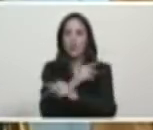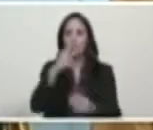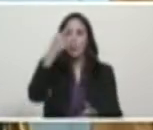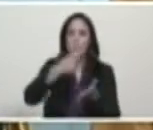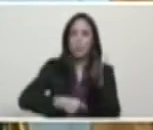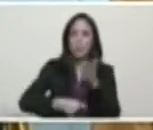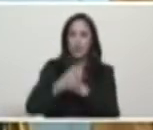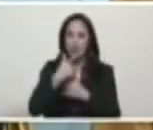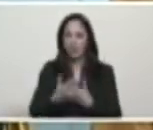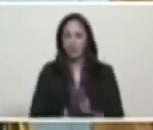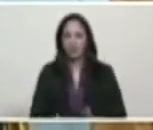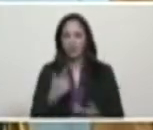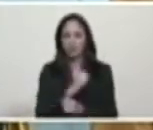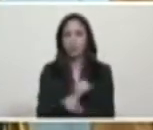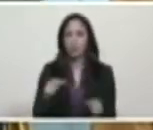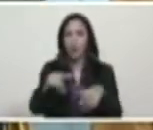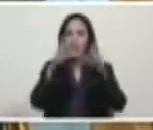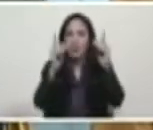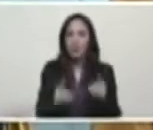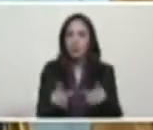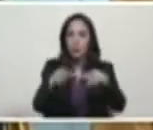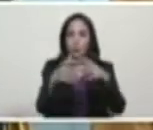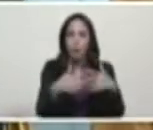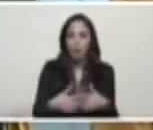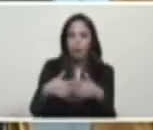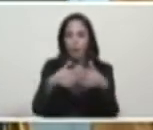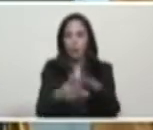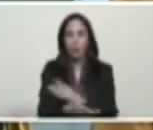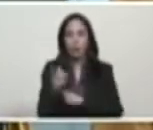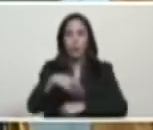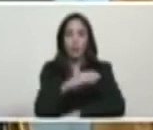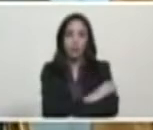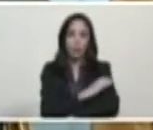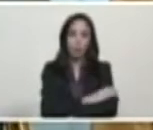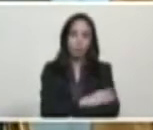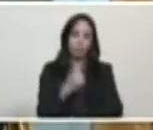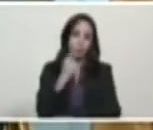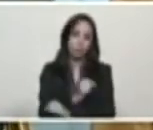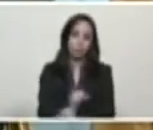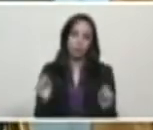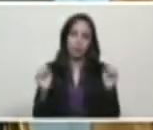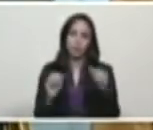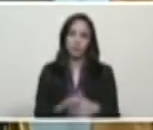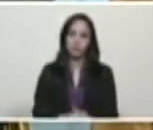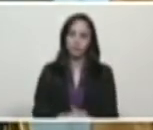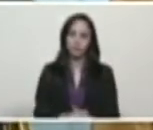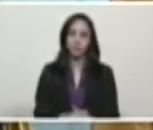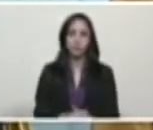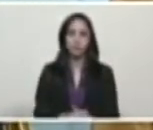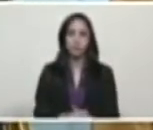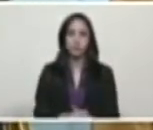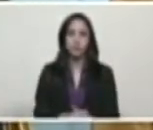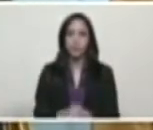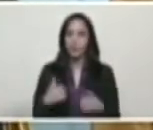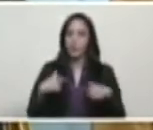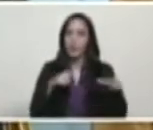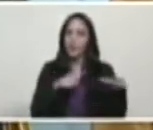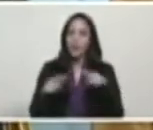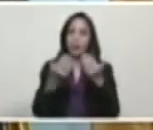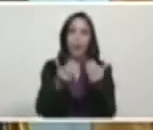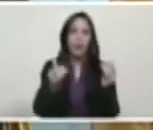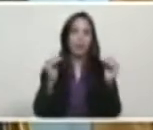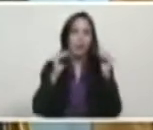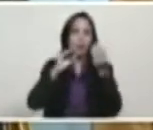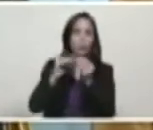Es parte de las decisiones del gobierno de Estados Unidos y de la oposición venezolana. Estaba listo todo, el estadio,